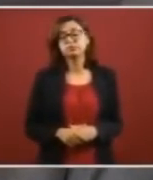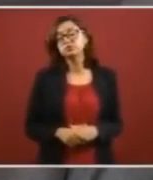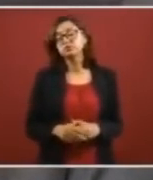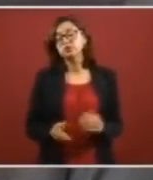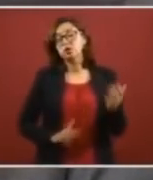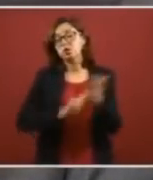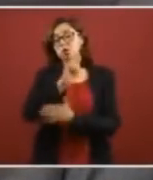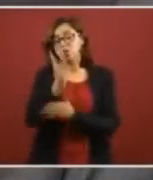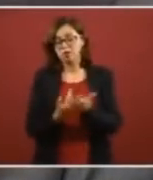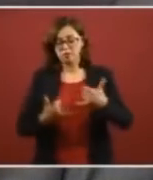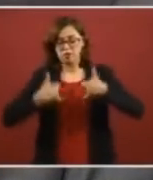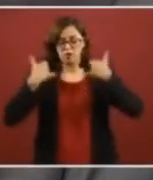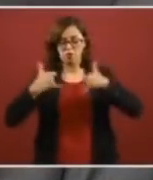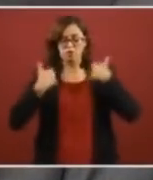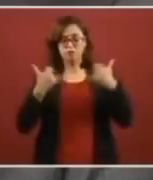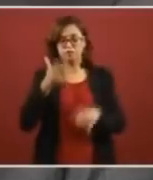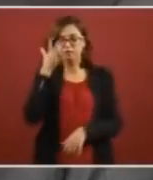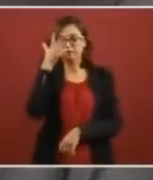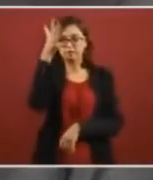el Futuro